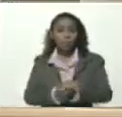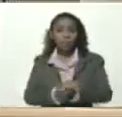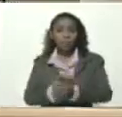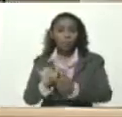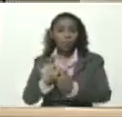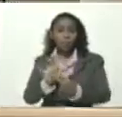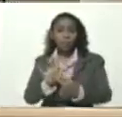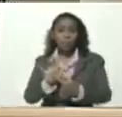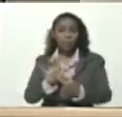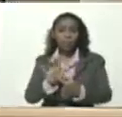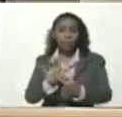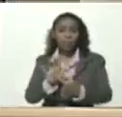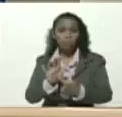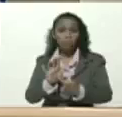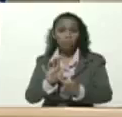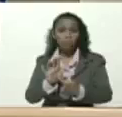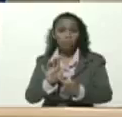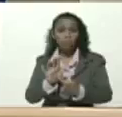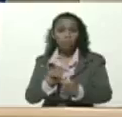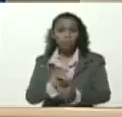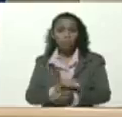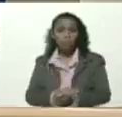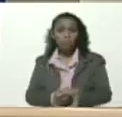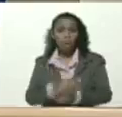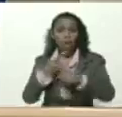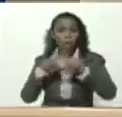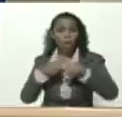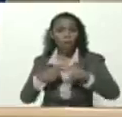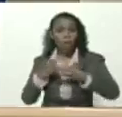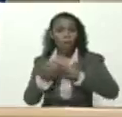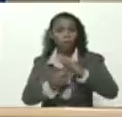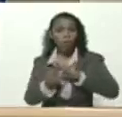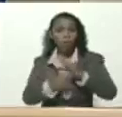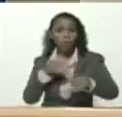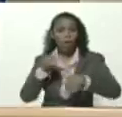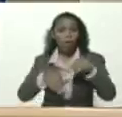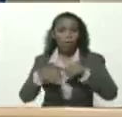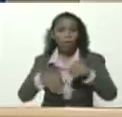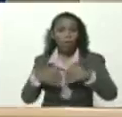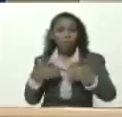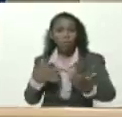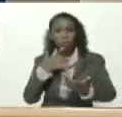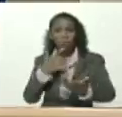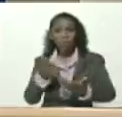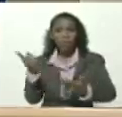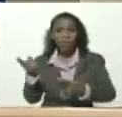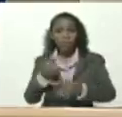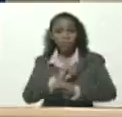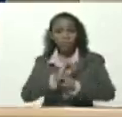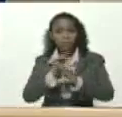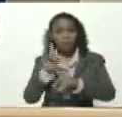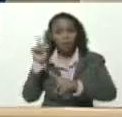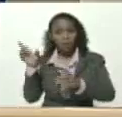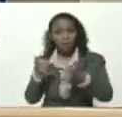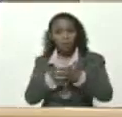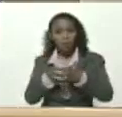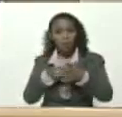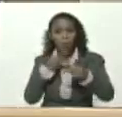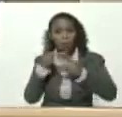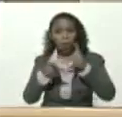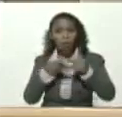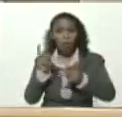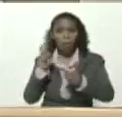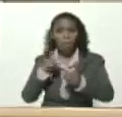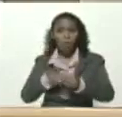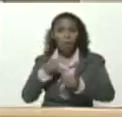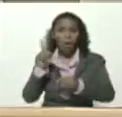aparecen reflejados en los instrumentos electorales. Es decir, un determinado partido inscribió